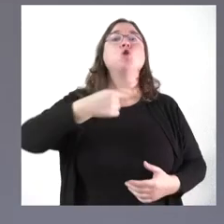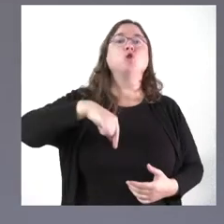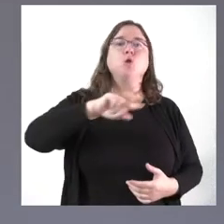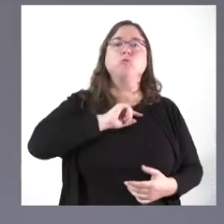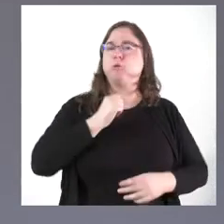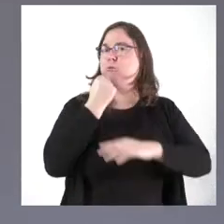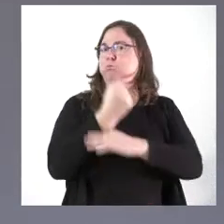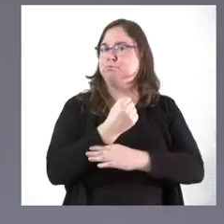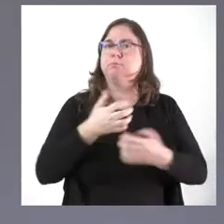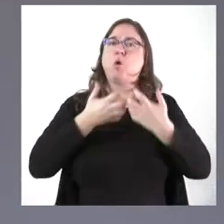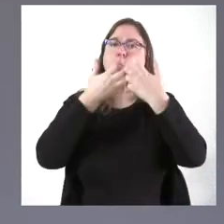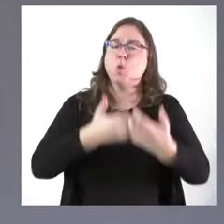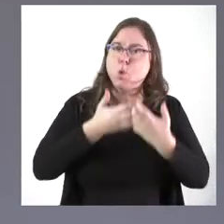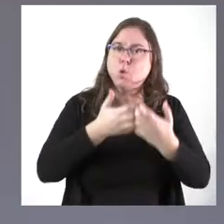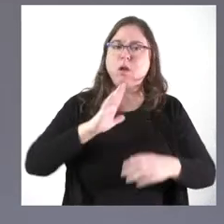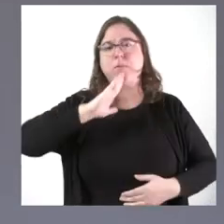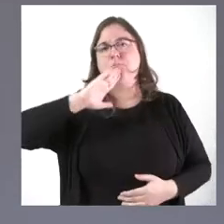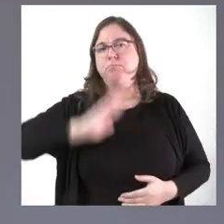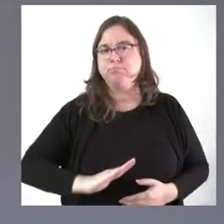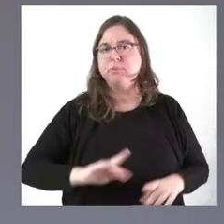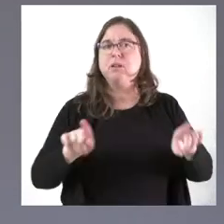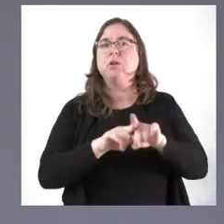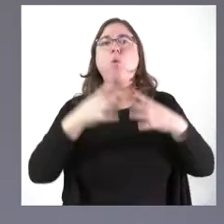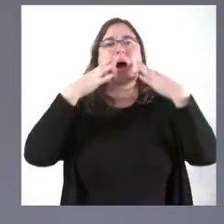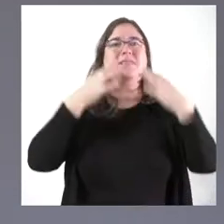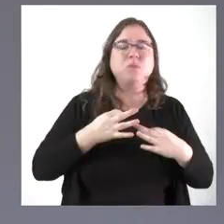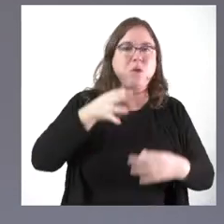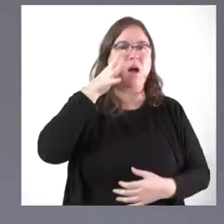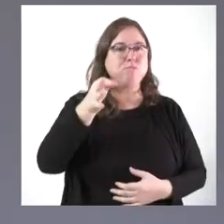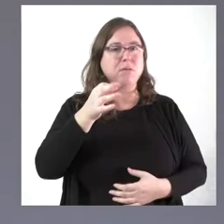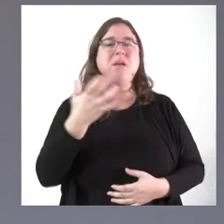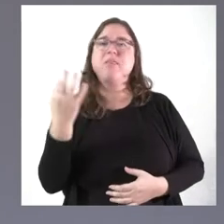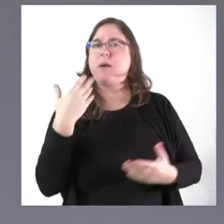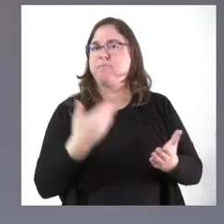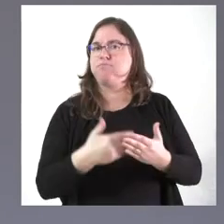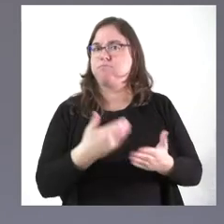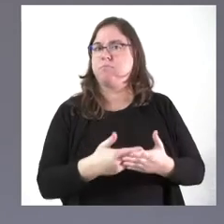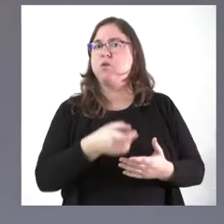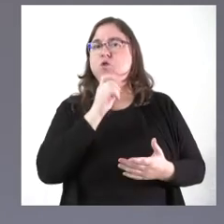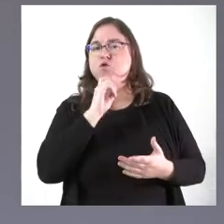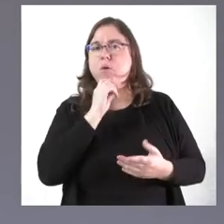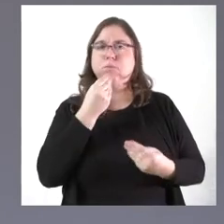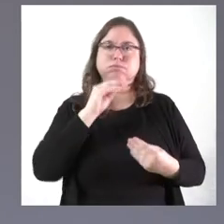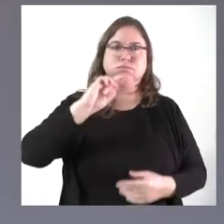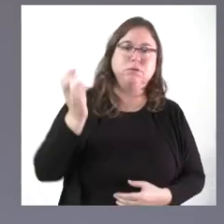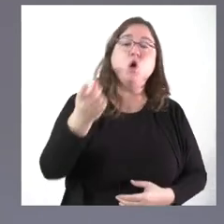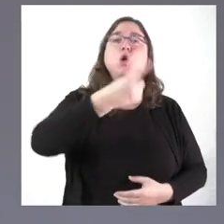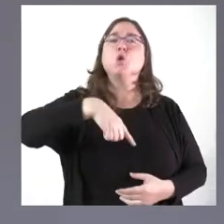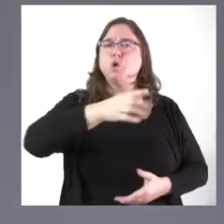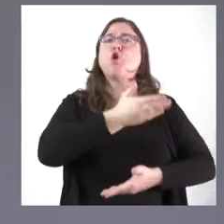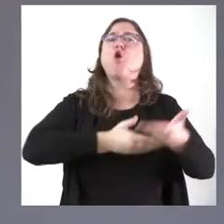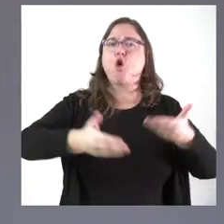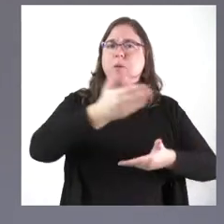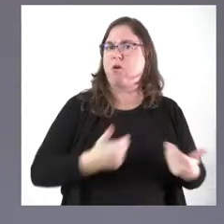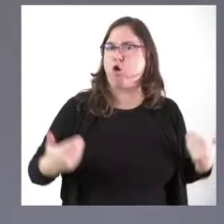reforzar la lucha para adecuar esa seguridad a nuestros pueblos que tiene que garantizarse a través de numerosos instrumentos nosotros vamos a colaborar aunque